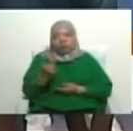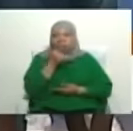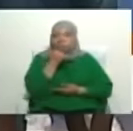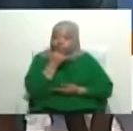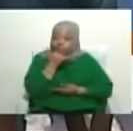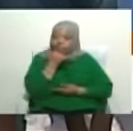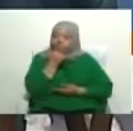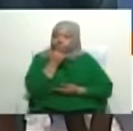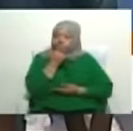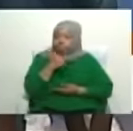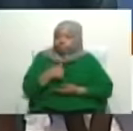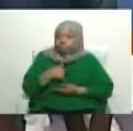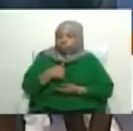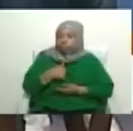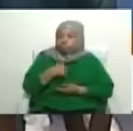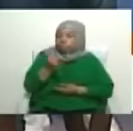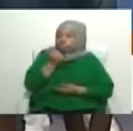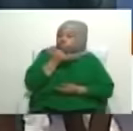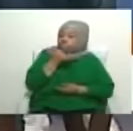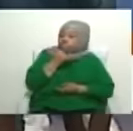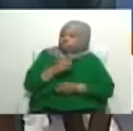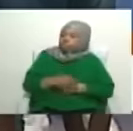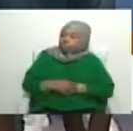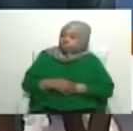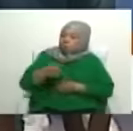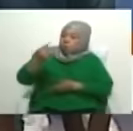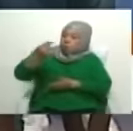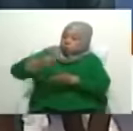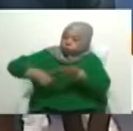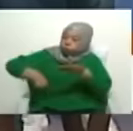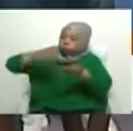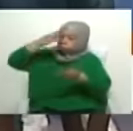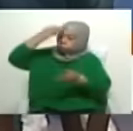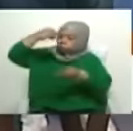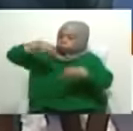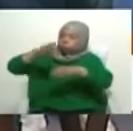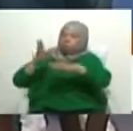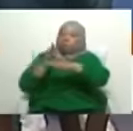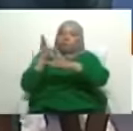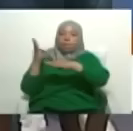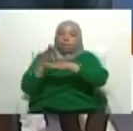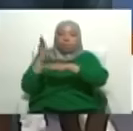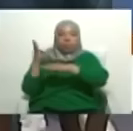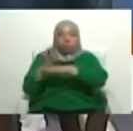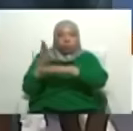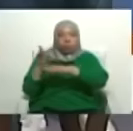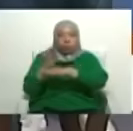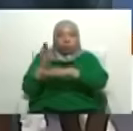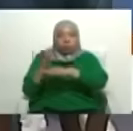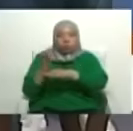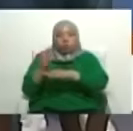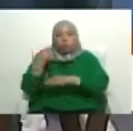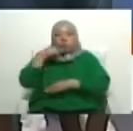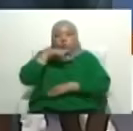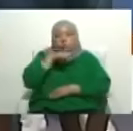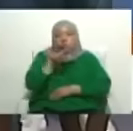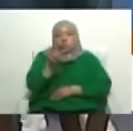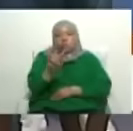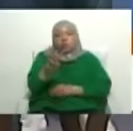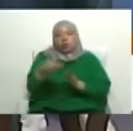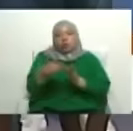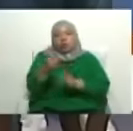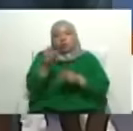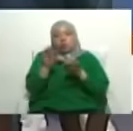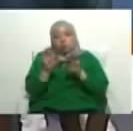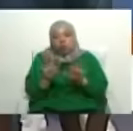erróneamente, que con la firma del acuerdo de Barbados de octubre del año